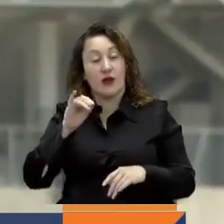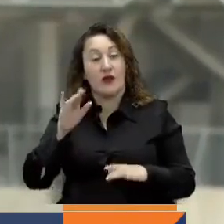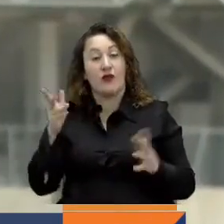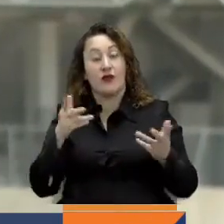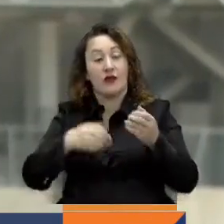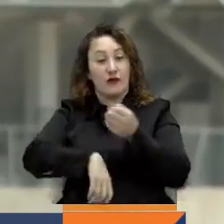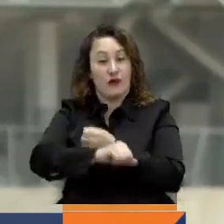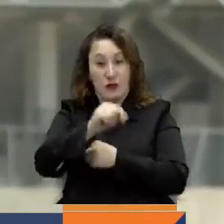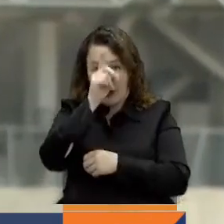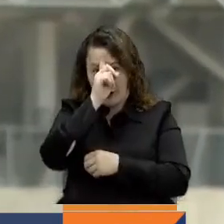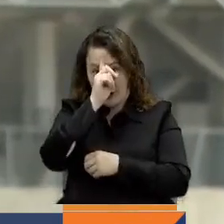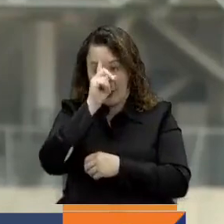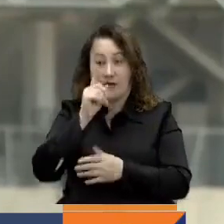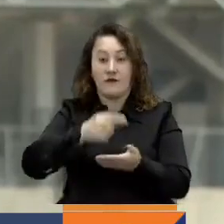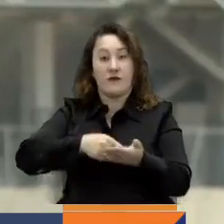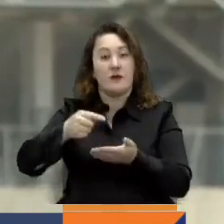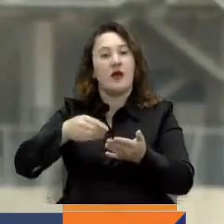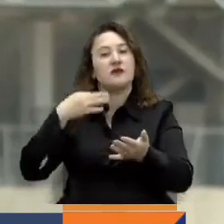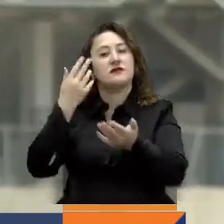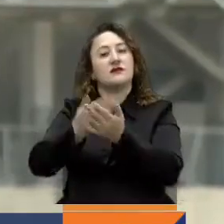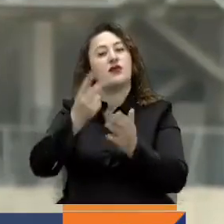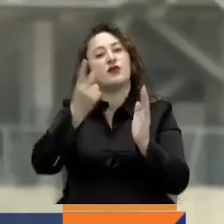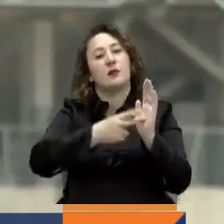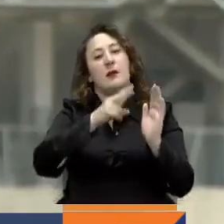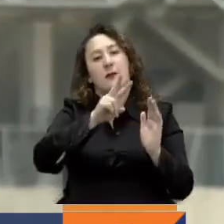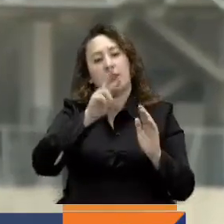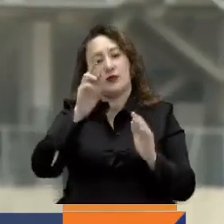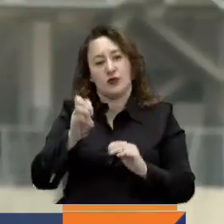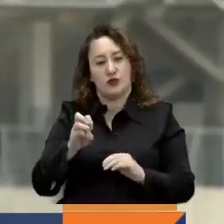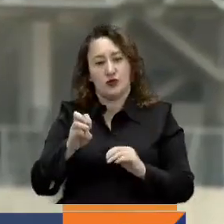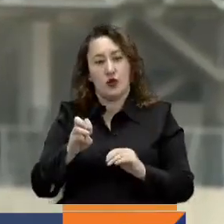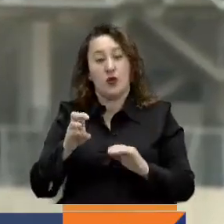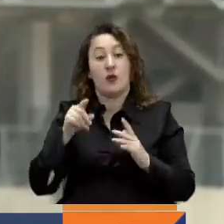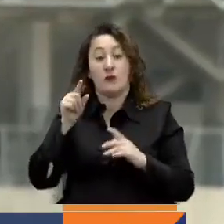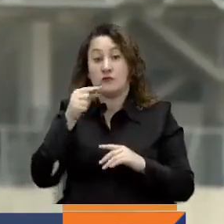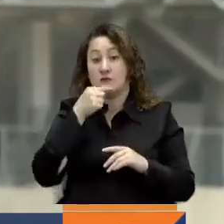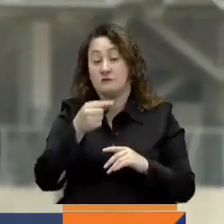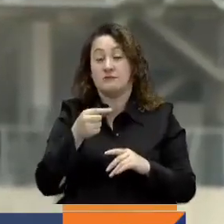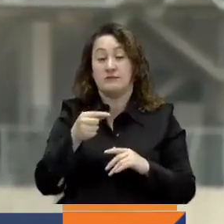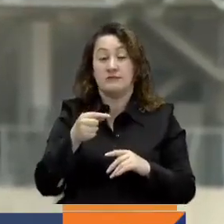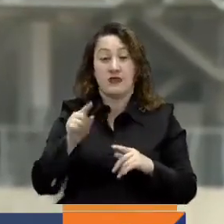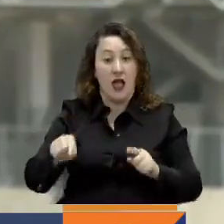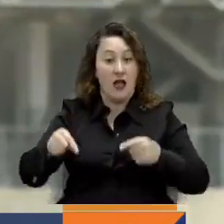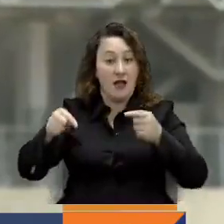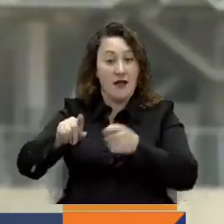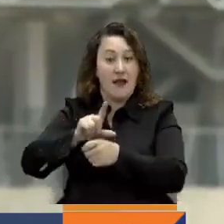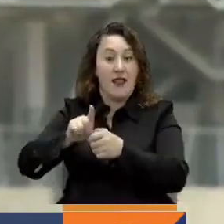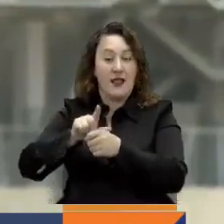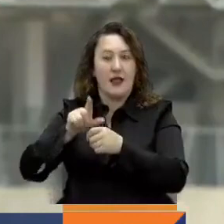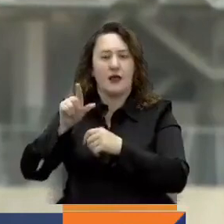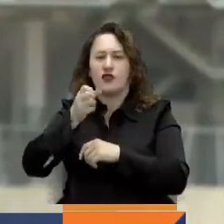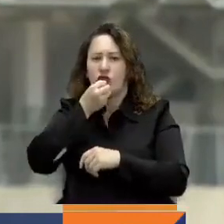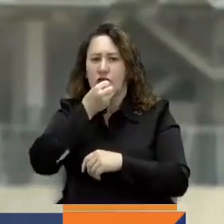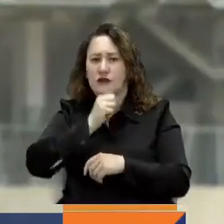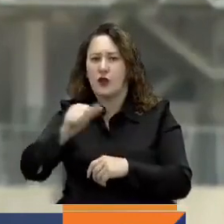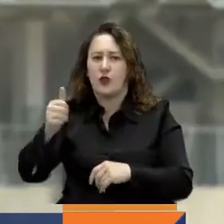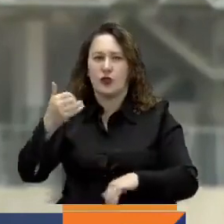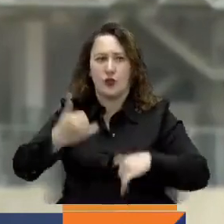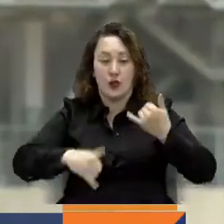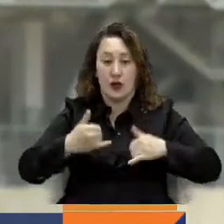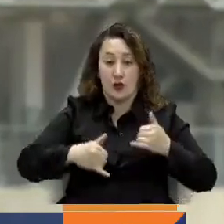Firmó contrato hasta el 2028 y se irá cedido al Nuremberg de la Bundesliga. Pero también hay noticias sobre otro jugador, Daniel